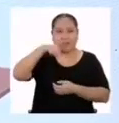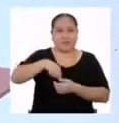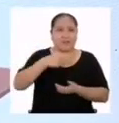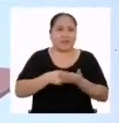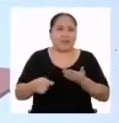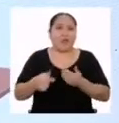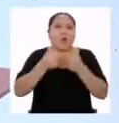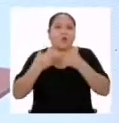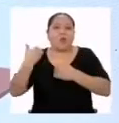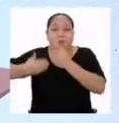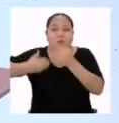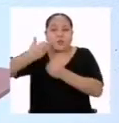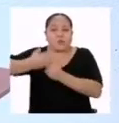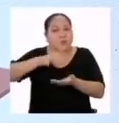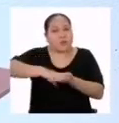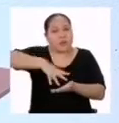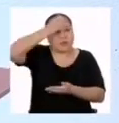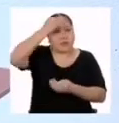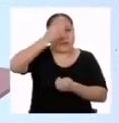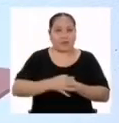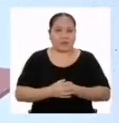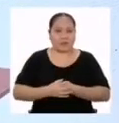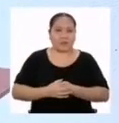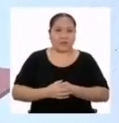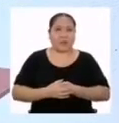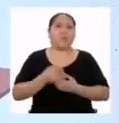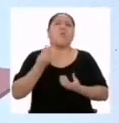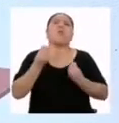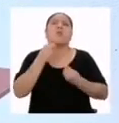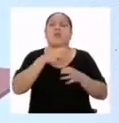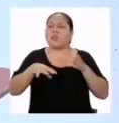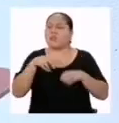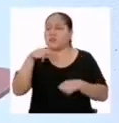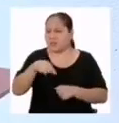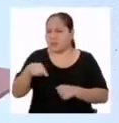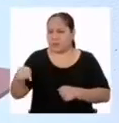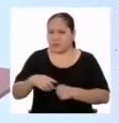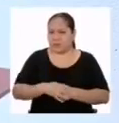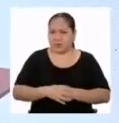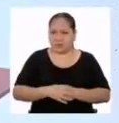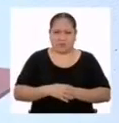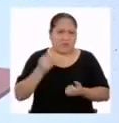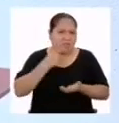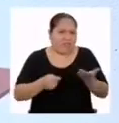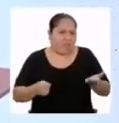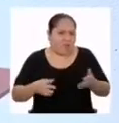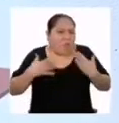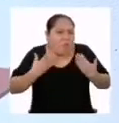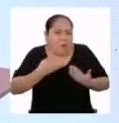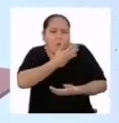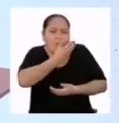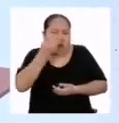procesos hemos seguido para aprender? ¿Para qué lo hicimos? ¿Qué podemos mejorar?